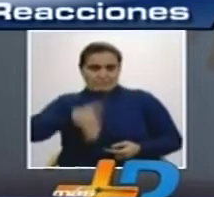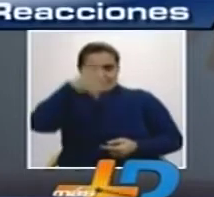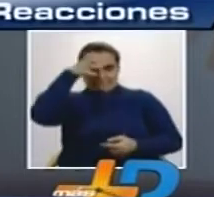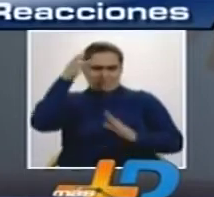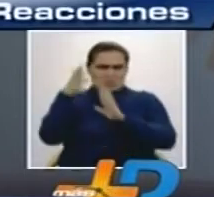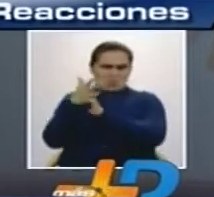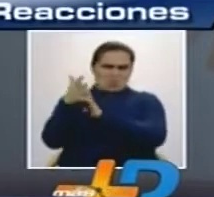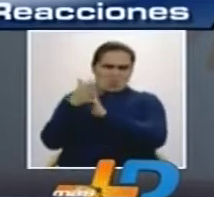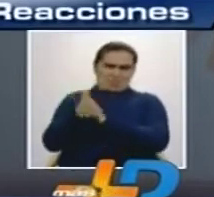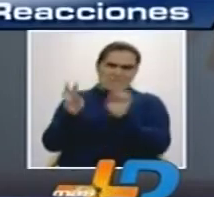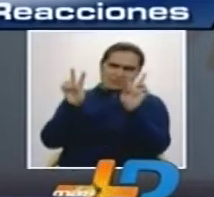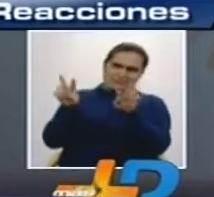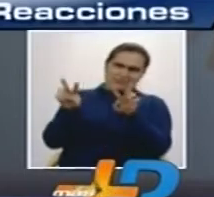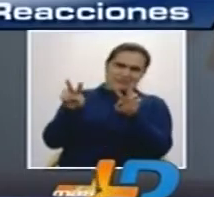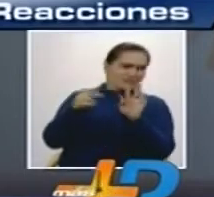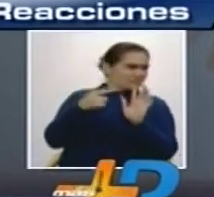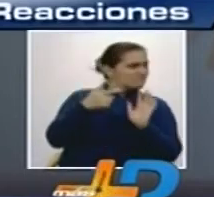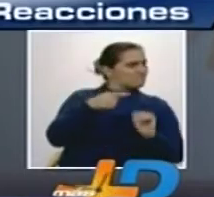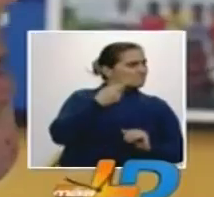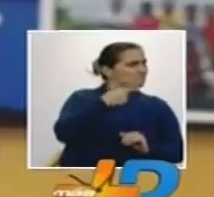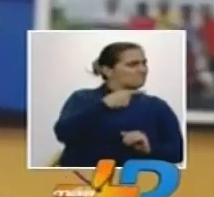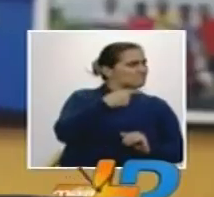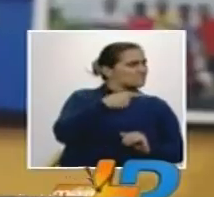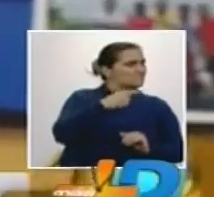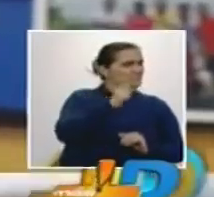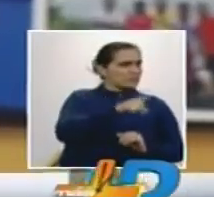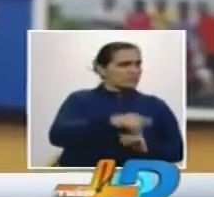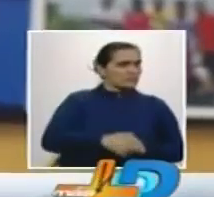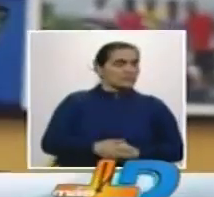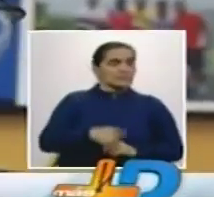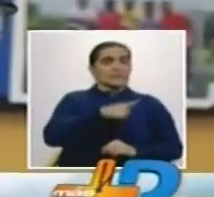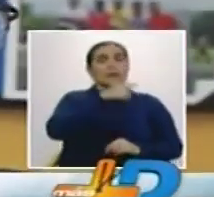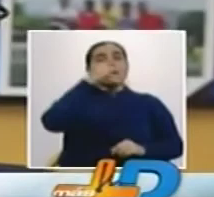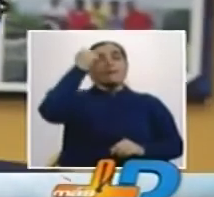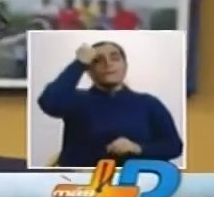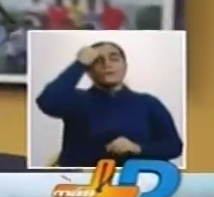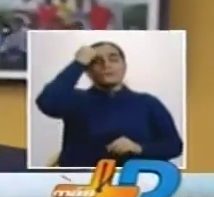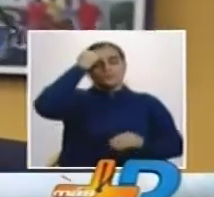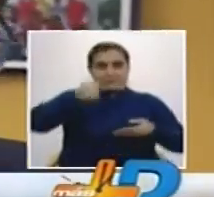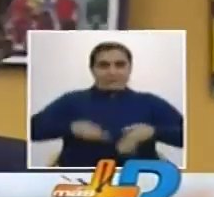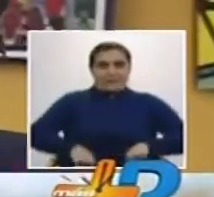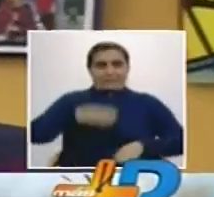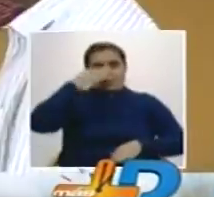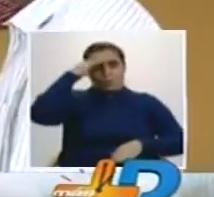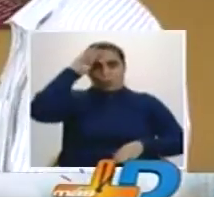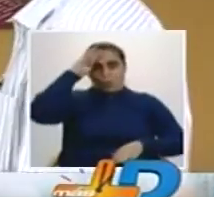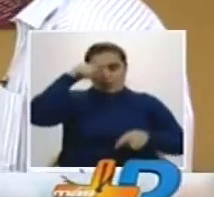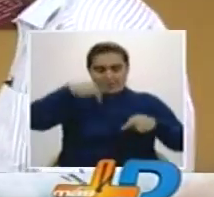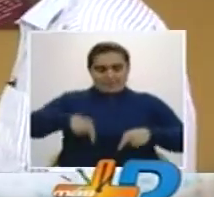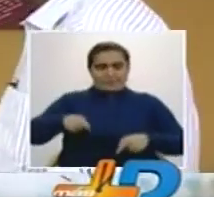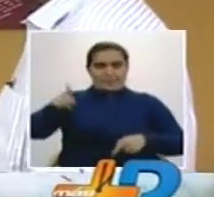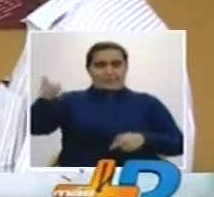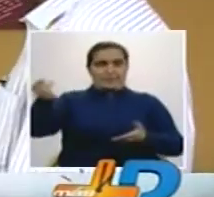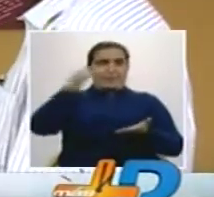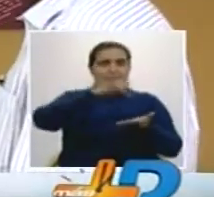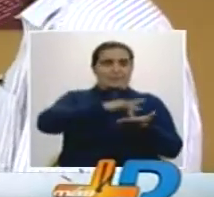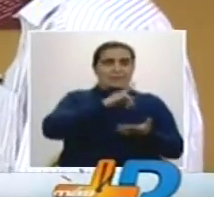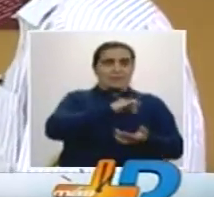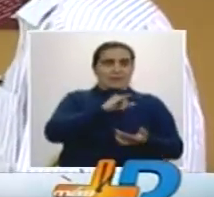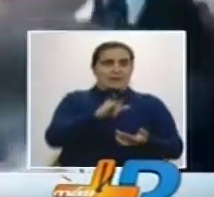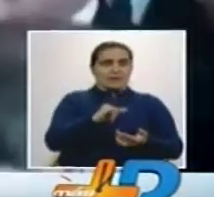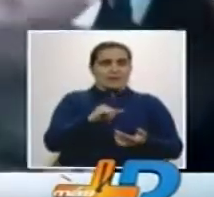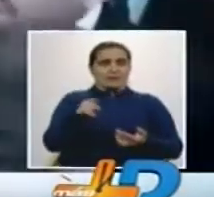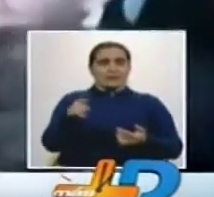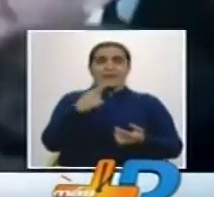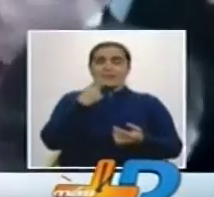acercamiento. Andrés Díaz con el informe. Para el profesor cubano Pedro Pablo Aguilera, que vive hace más de 20 años en Cali, el encuentro entre los presidentes